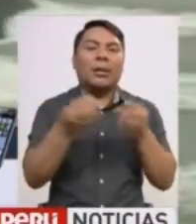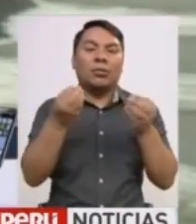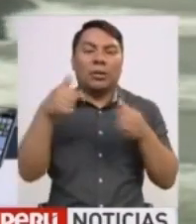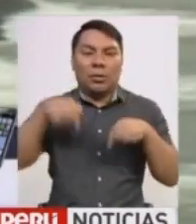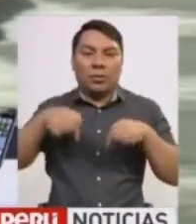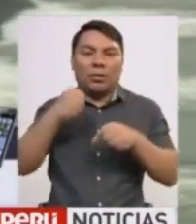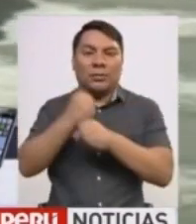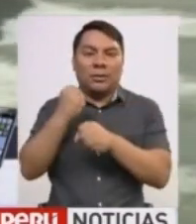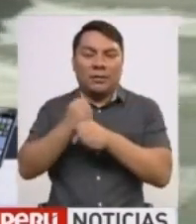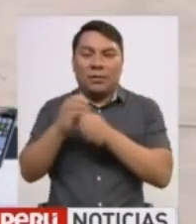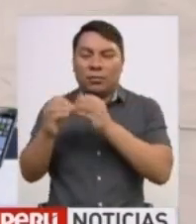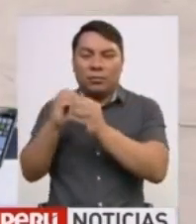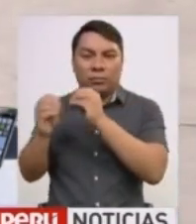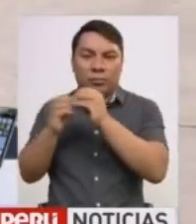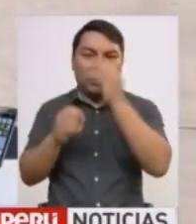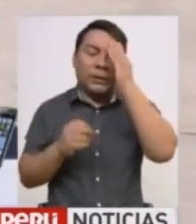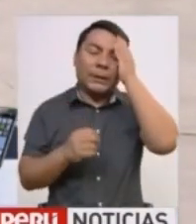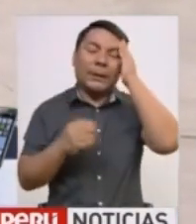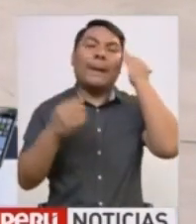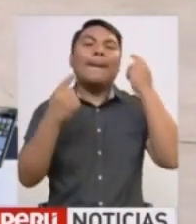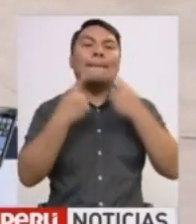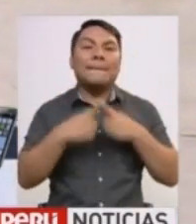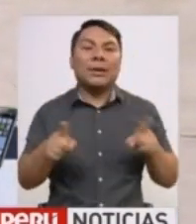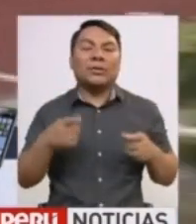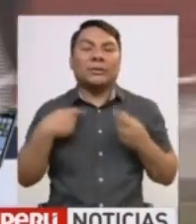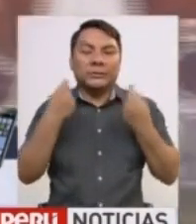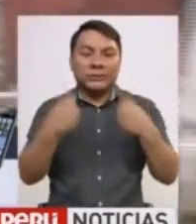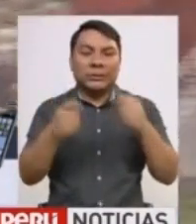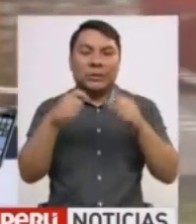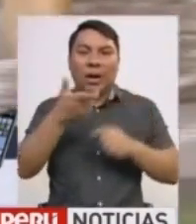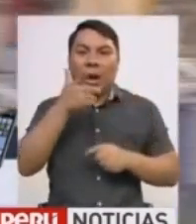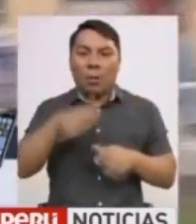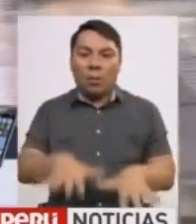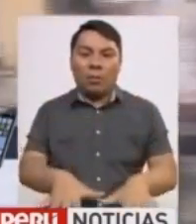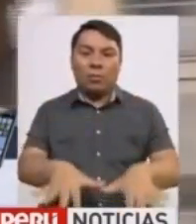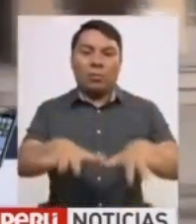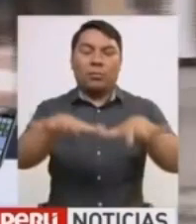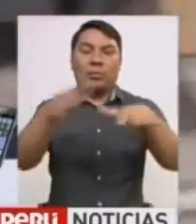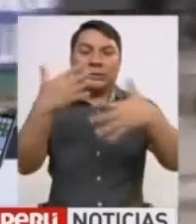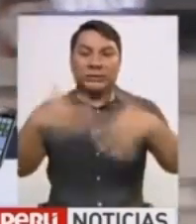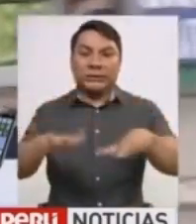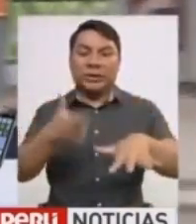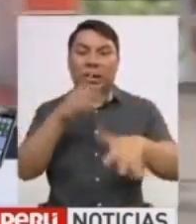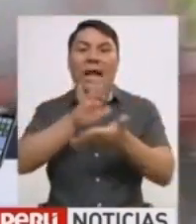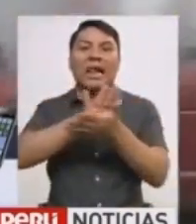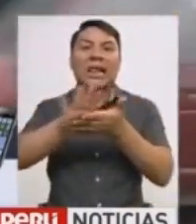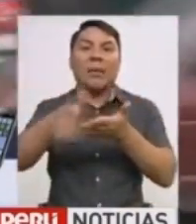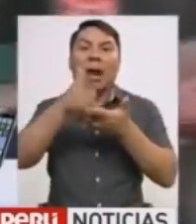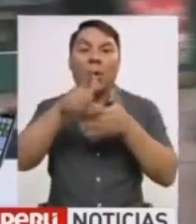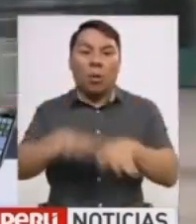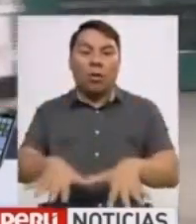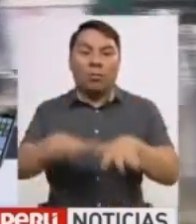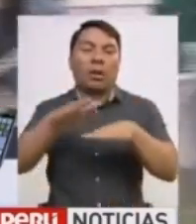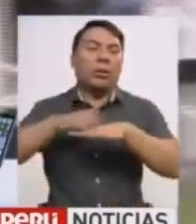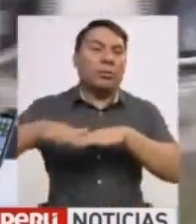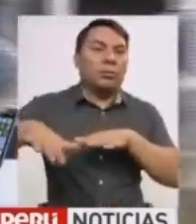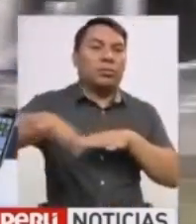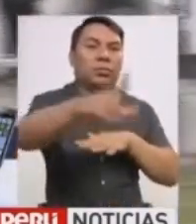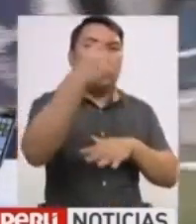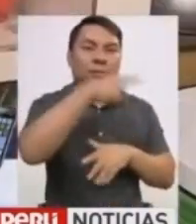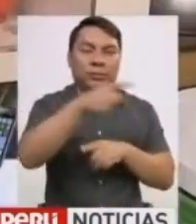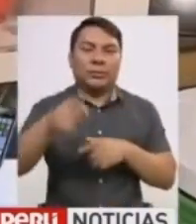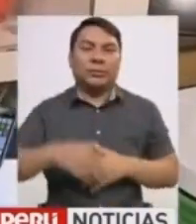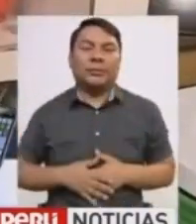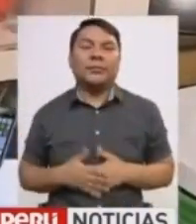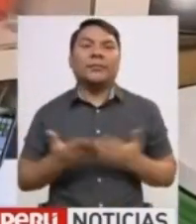las 24 horas, pero tratamos agua y abastecemos a la ciudadanía. Señor Así Vega, ha sido, por ejemplo, el día de